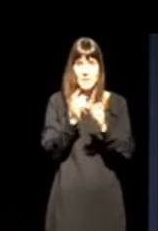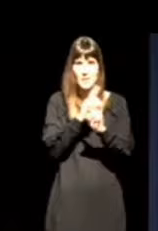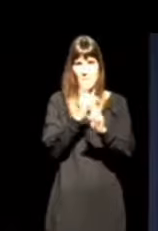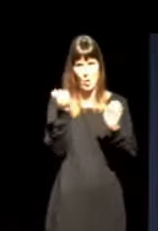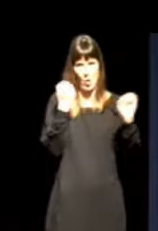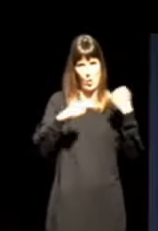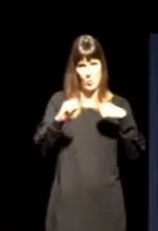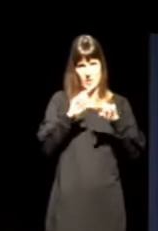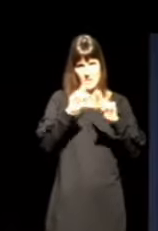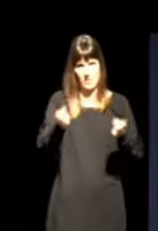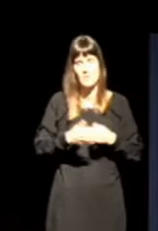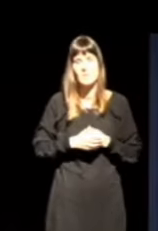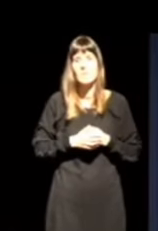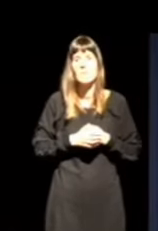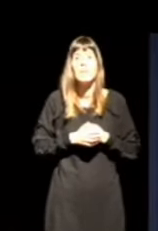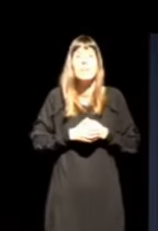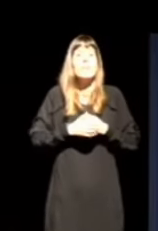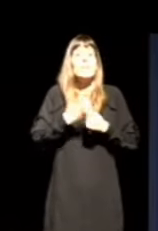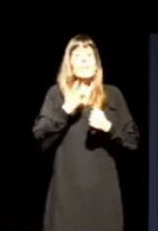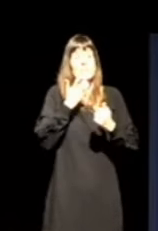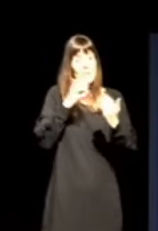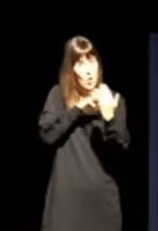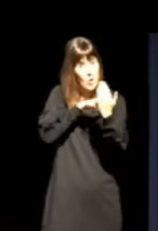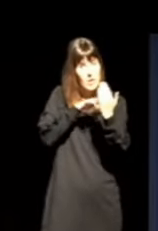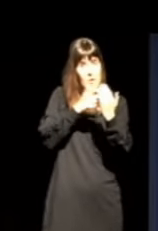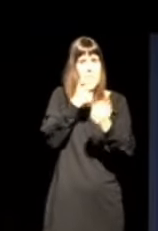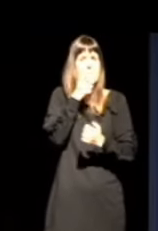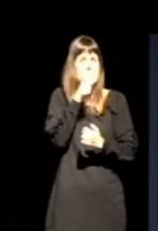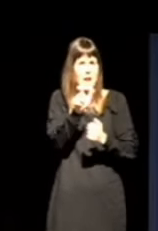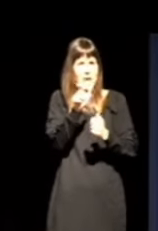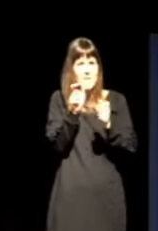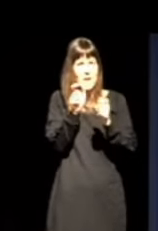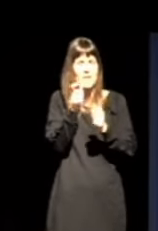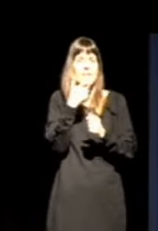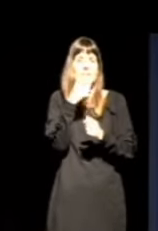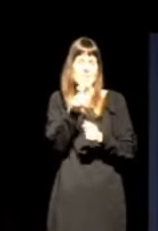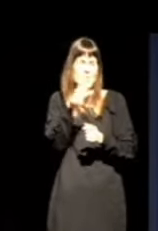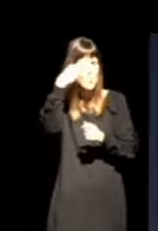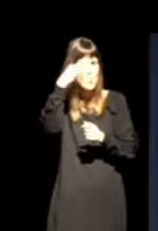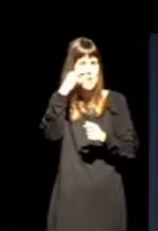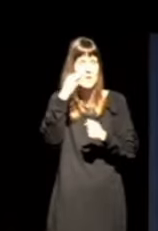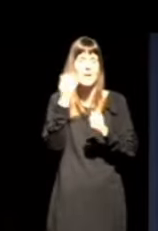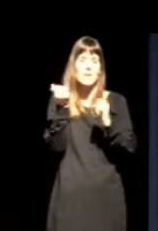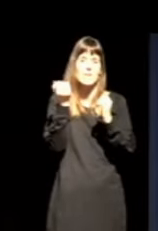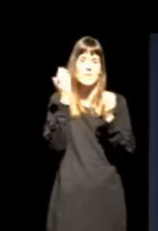Incluso si ahora escribís en el ordenador buen trato en una palabra, el ordenador os la va